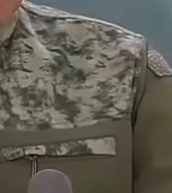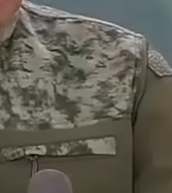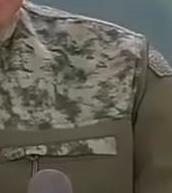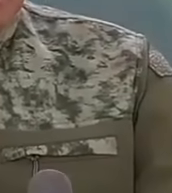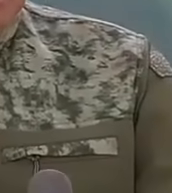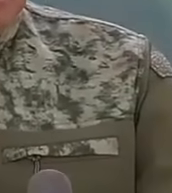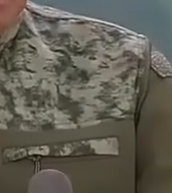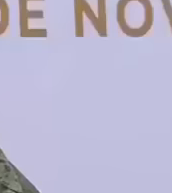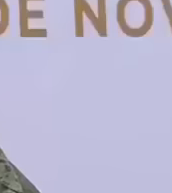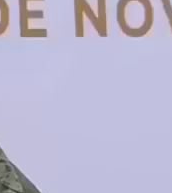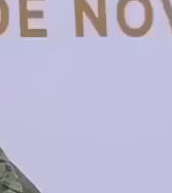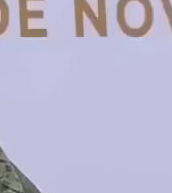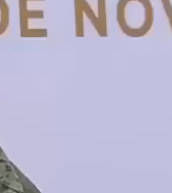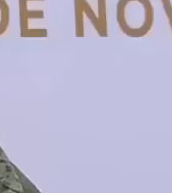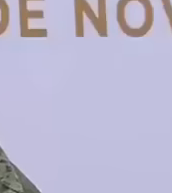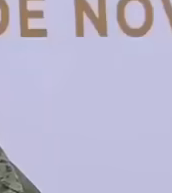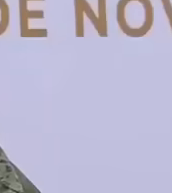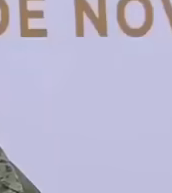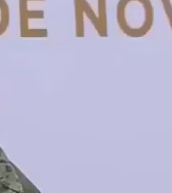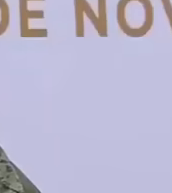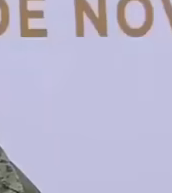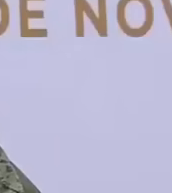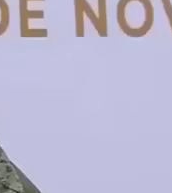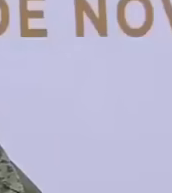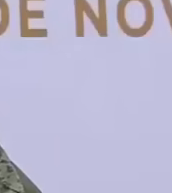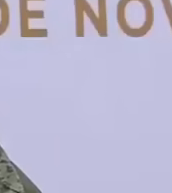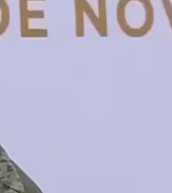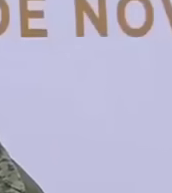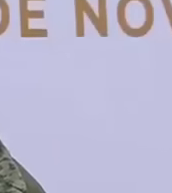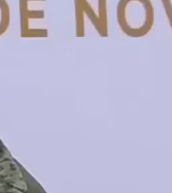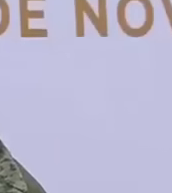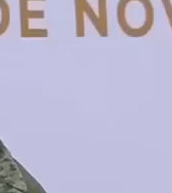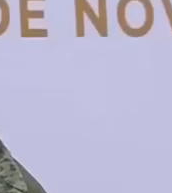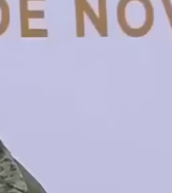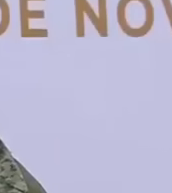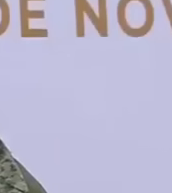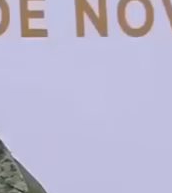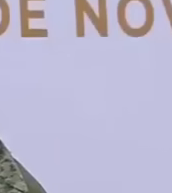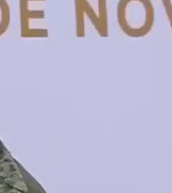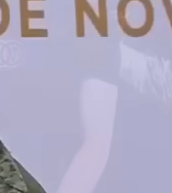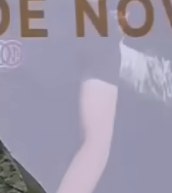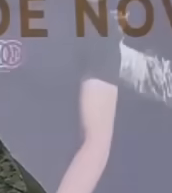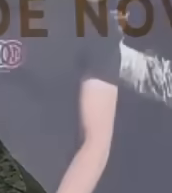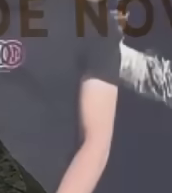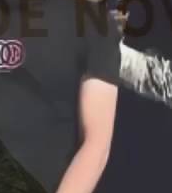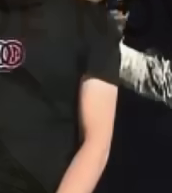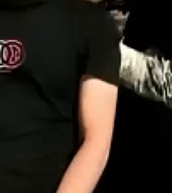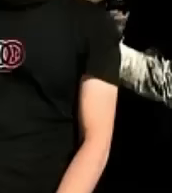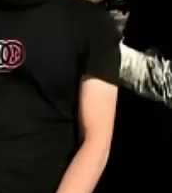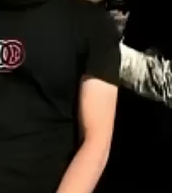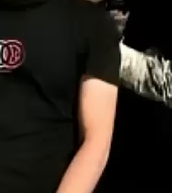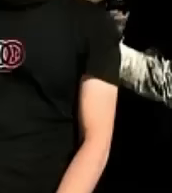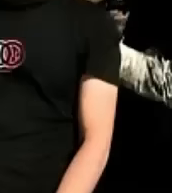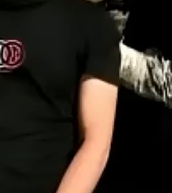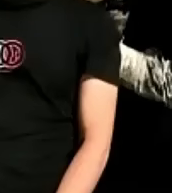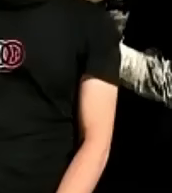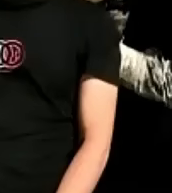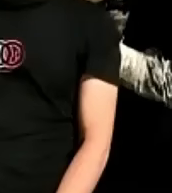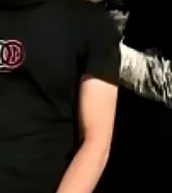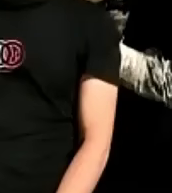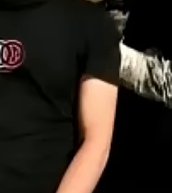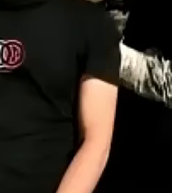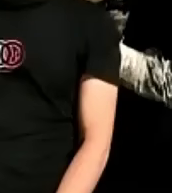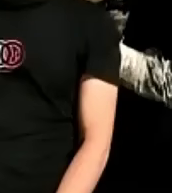pasado 5 de enero, y lo responsabilizó del ataque a una unidad habitacional militar. El general Sandoval confirmó que el Niní era responsable